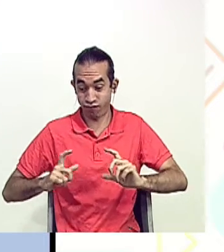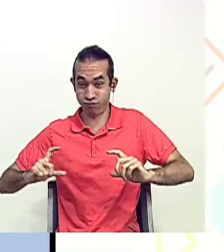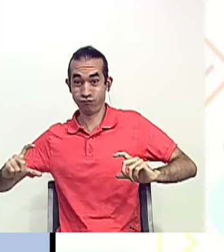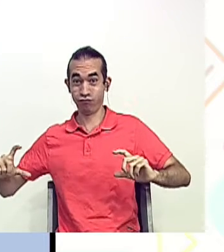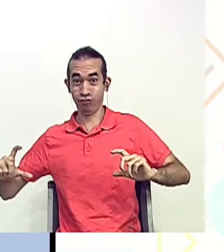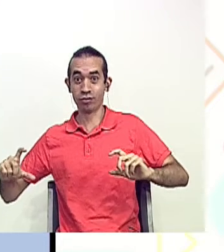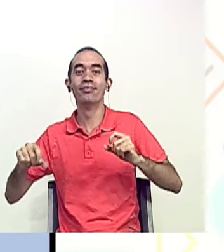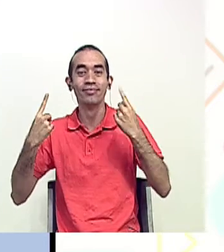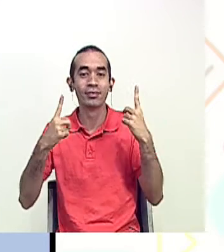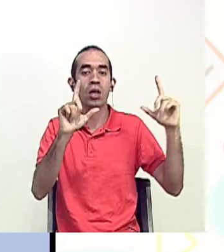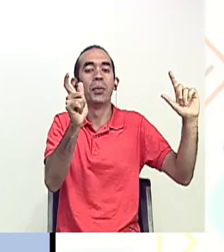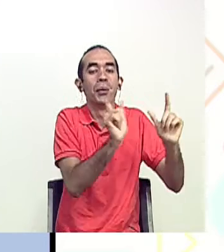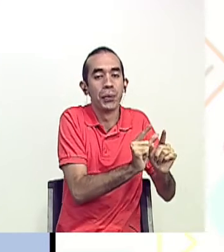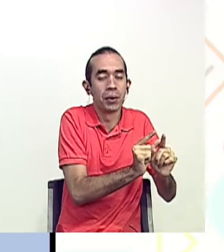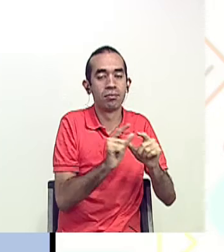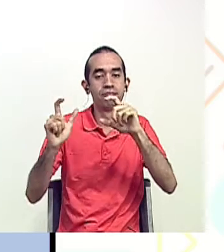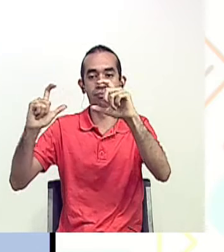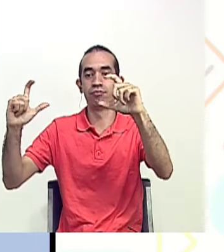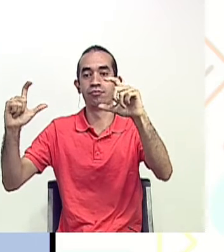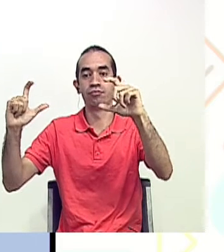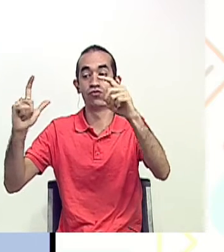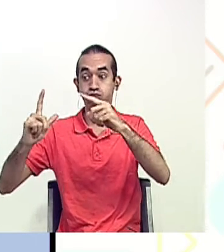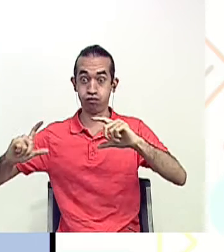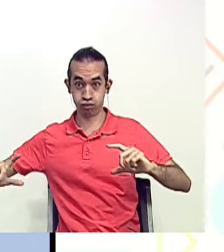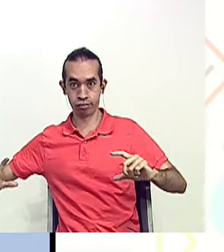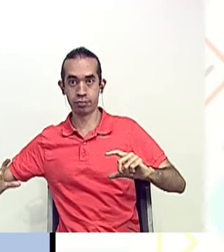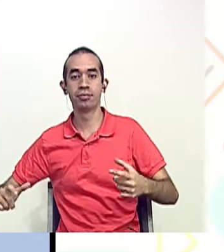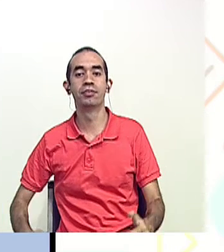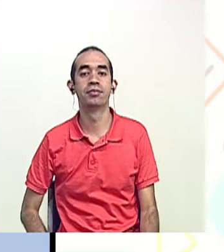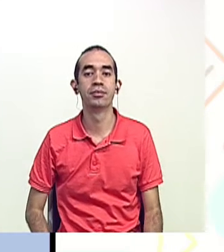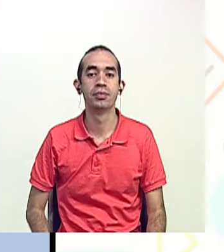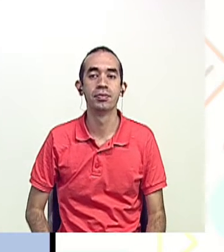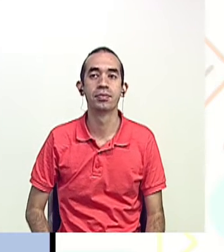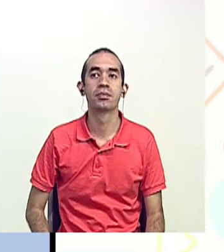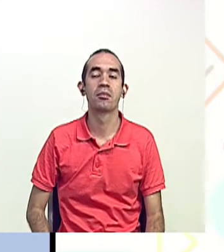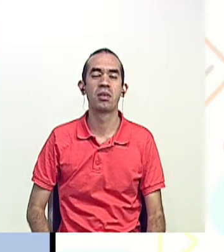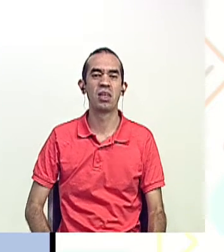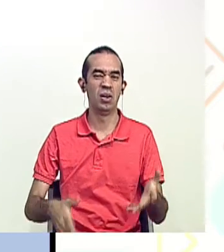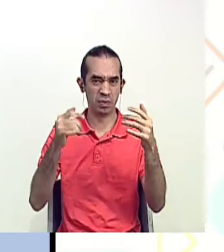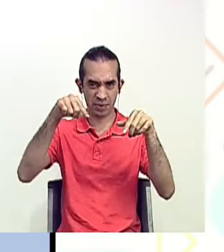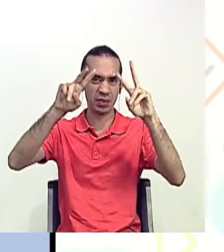Entonces, el día de hoy comenzaremos con lo que es factor común.